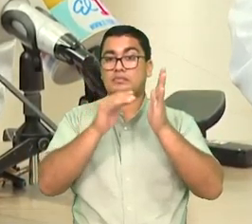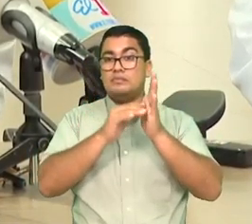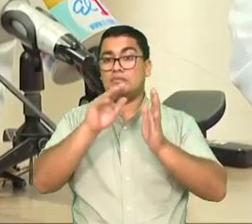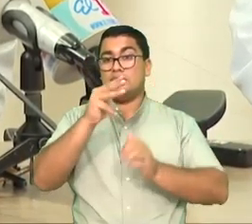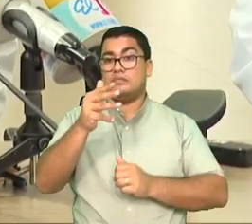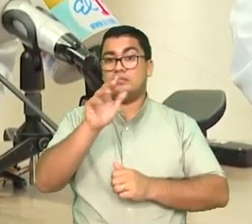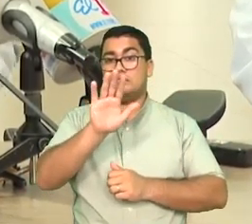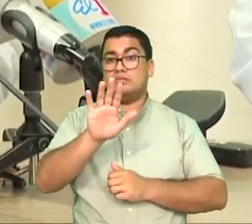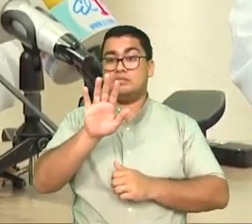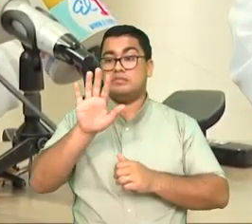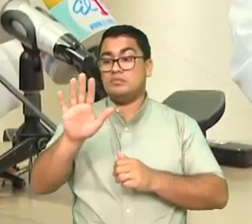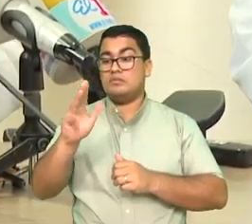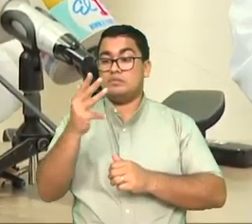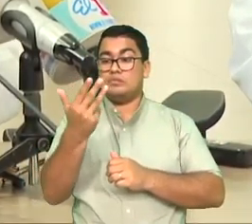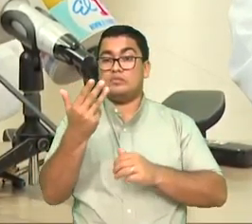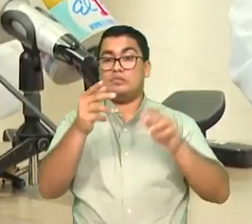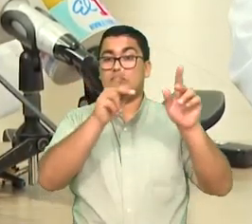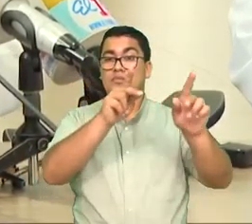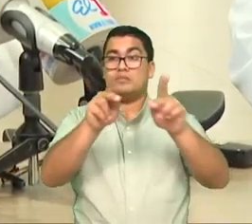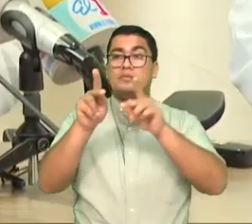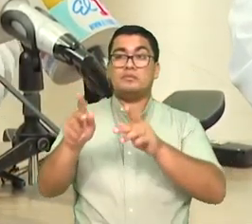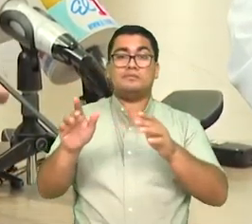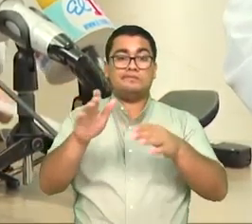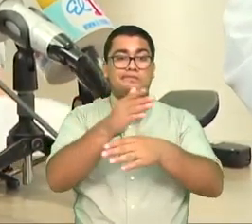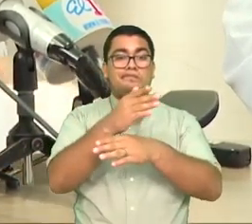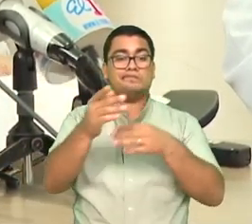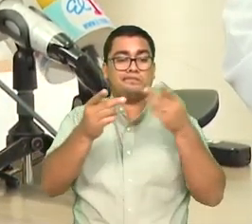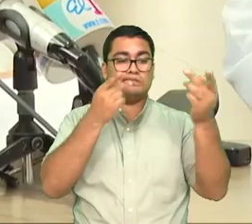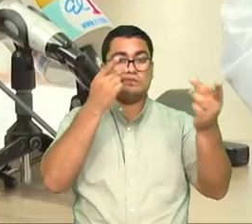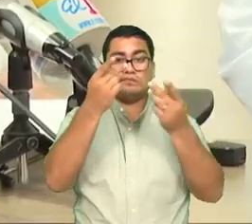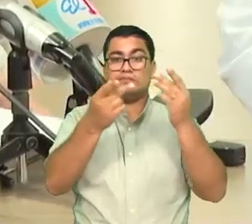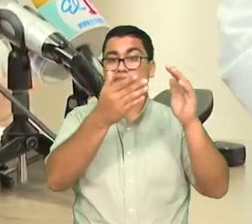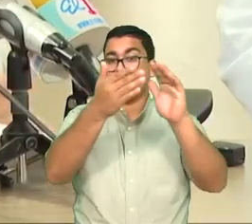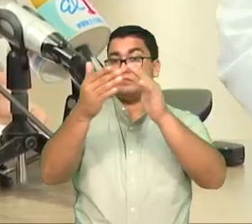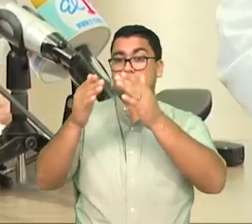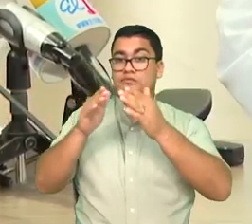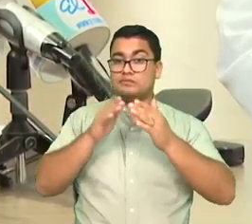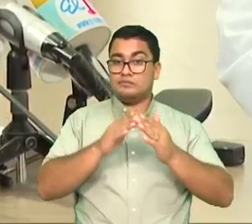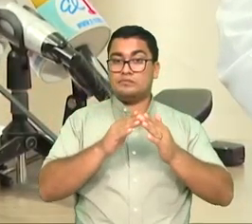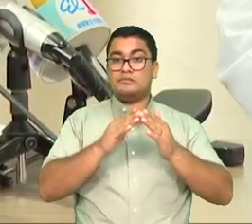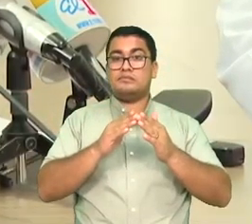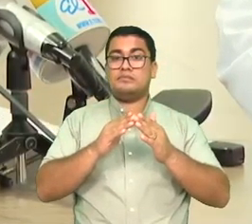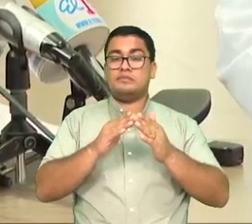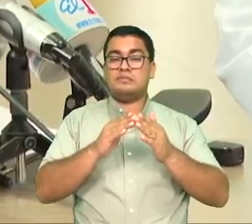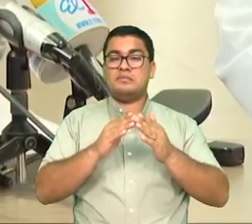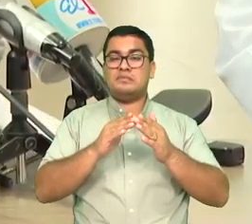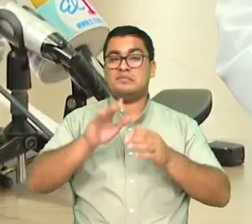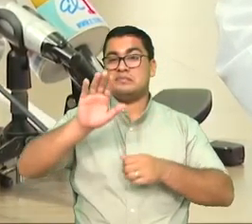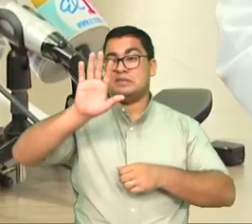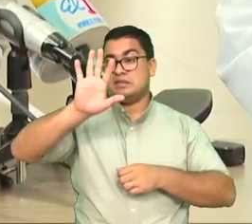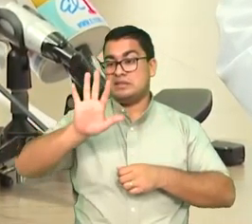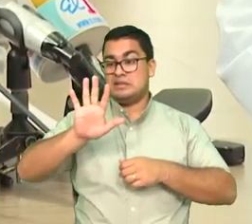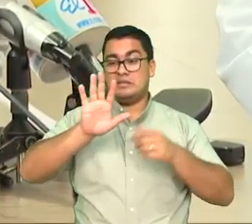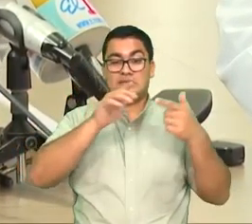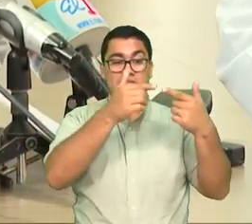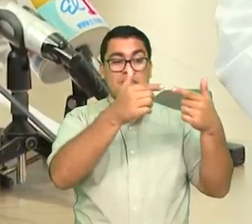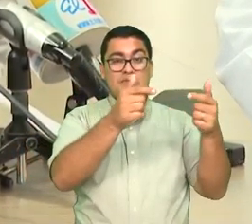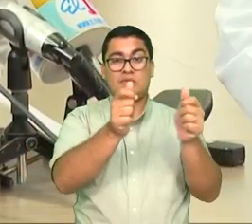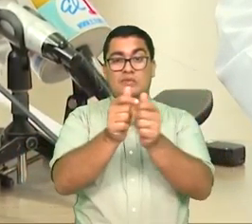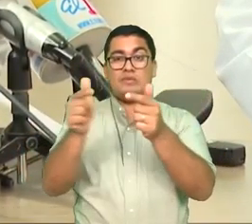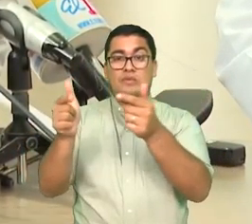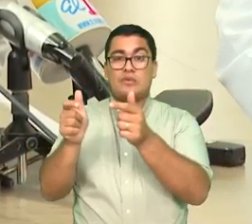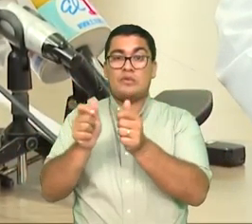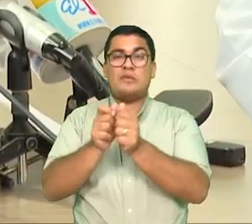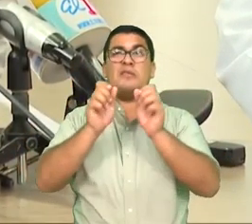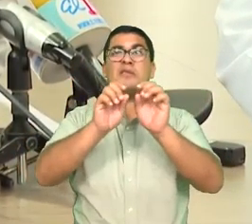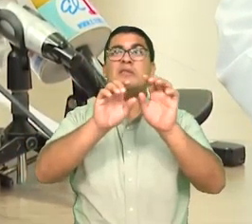1.959 personas en sus comunidades. Hemos conformado 5 brigadas esta mañana